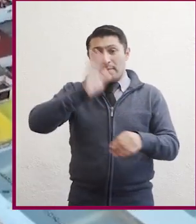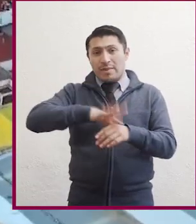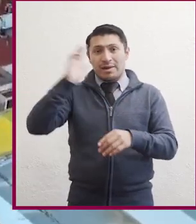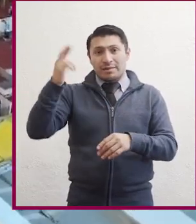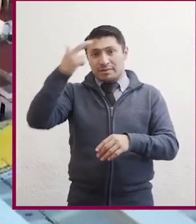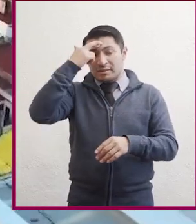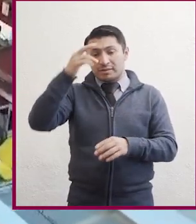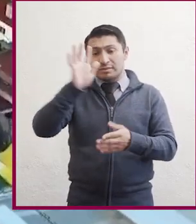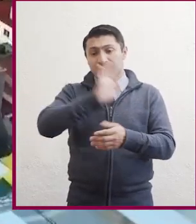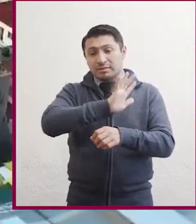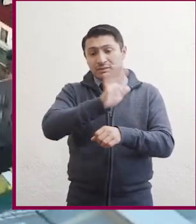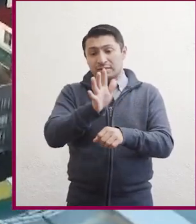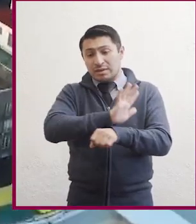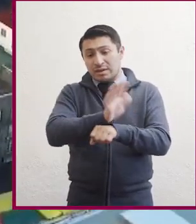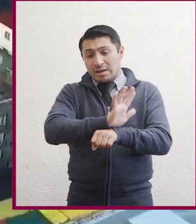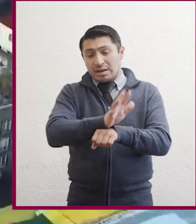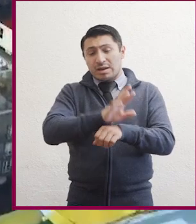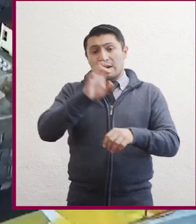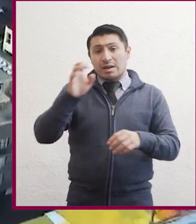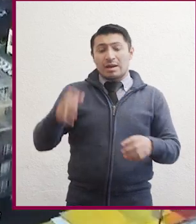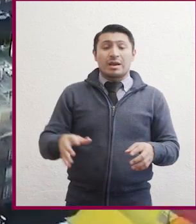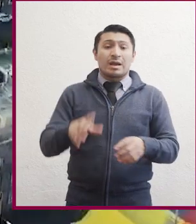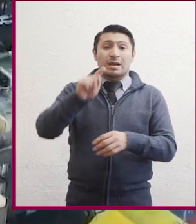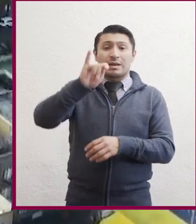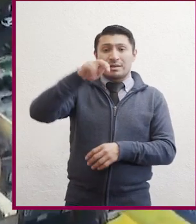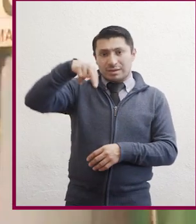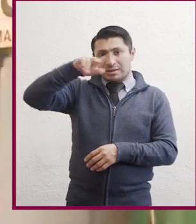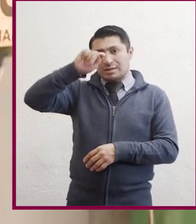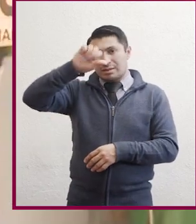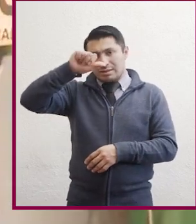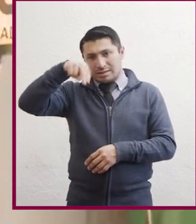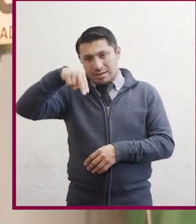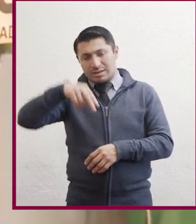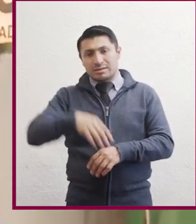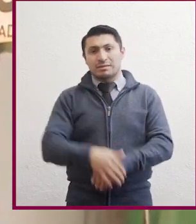más recordadas de la cinta El Revoltoso, con Tintán.